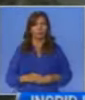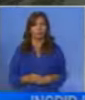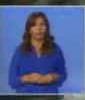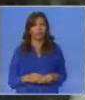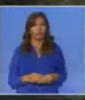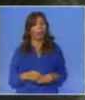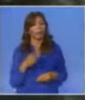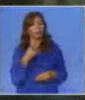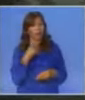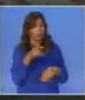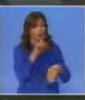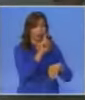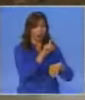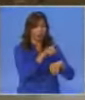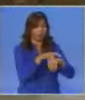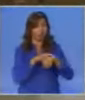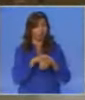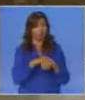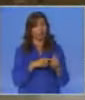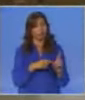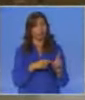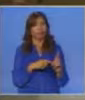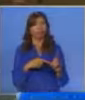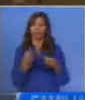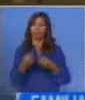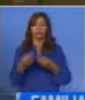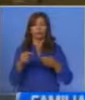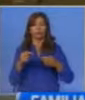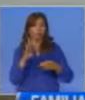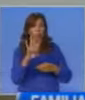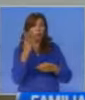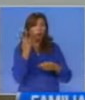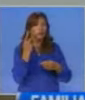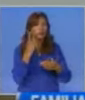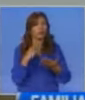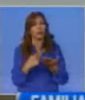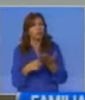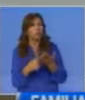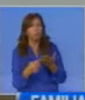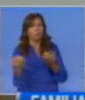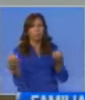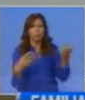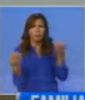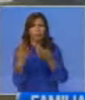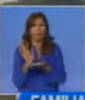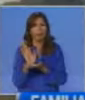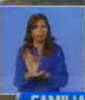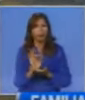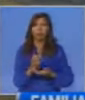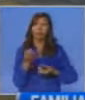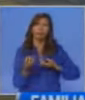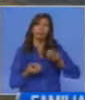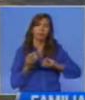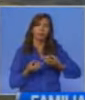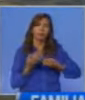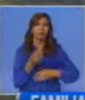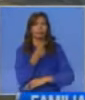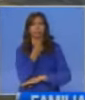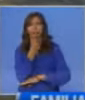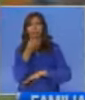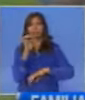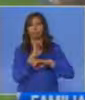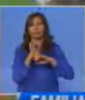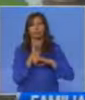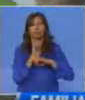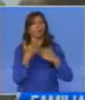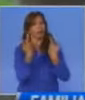Inocente e inmediatamente libre, fue la decisión del tribunal que durante 4 días conoció en audiencia de juzgamiento el caso. Los otros 3 detenidos también